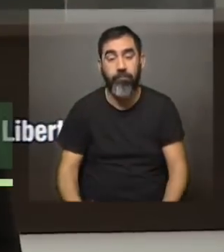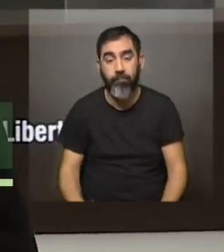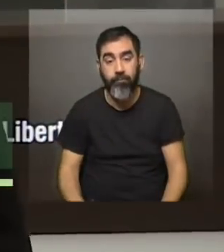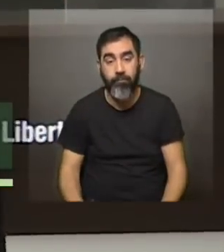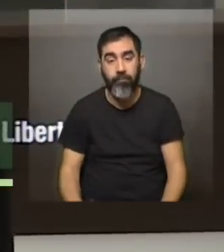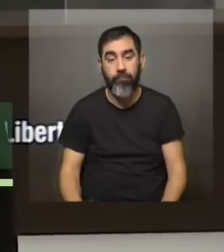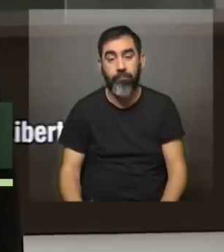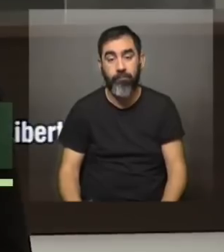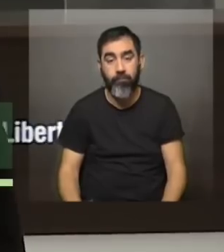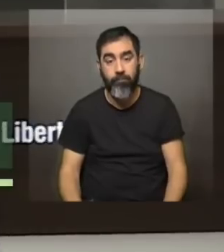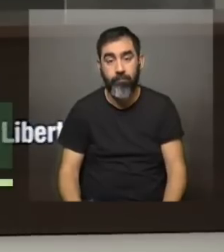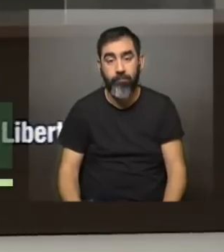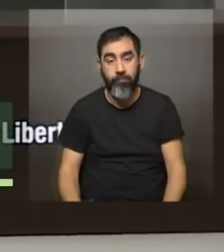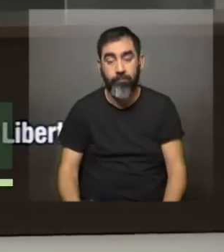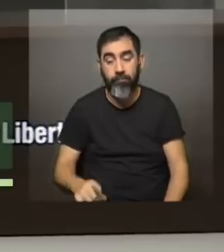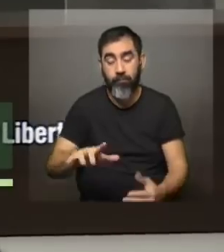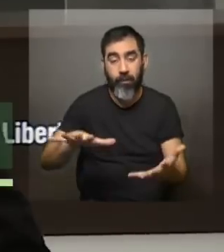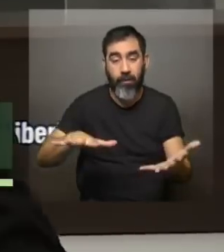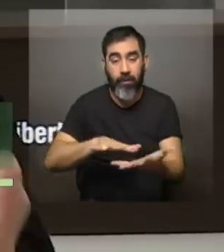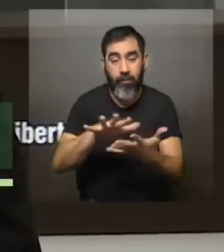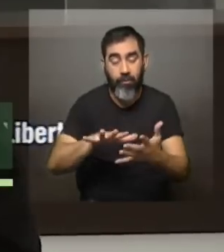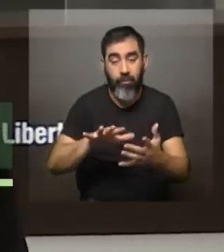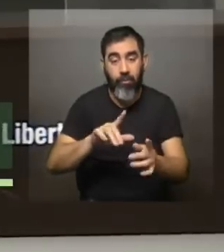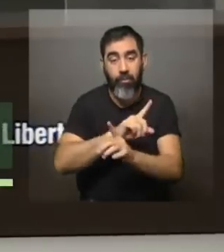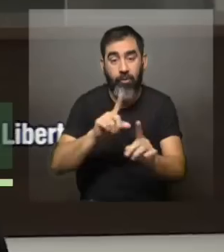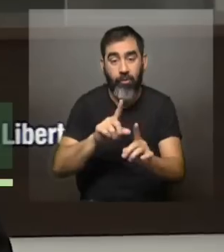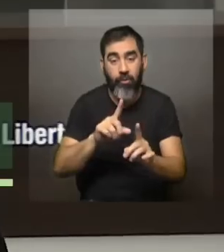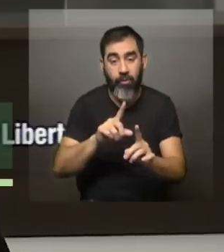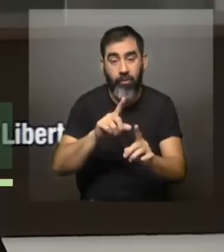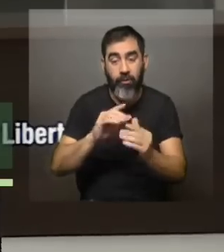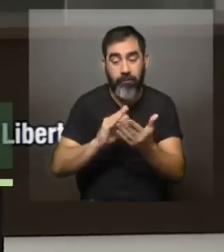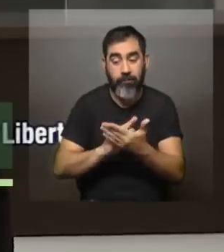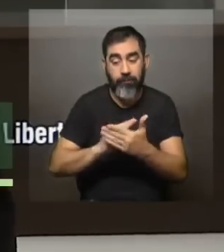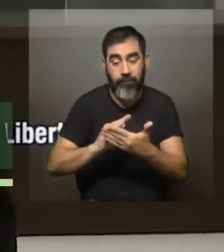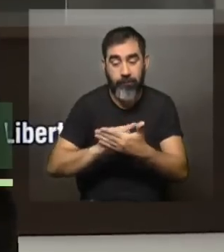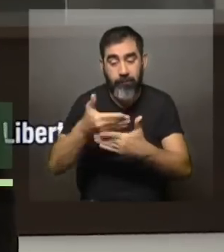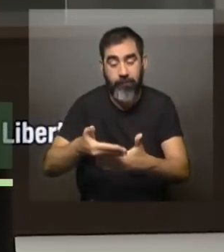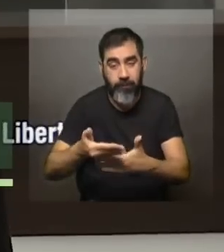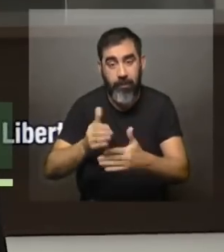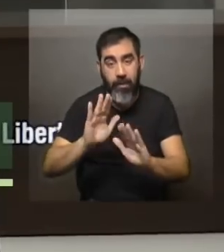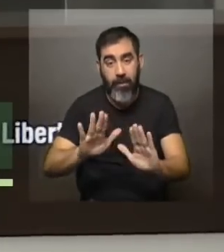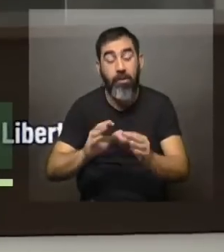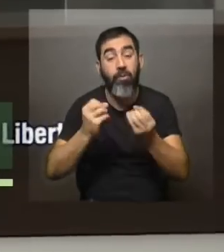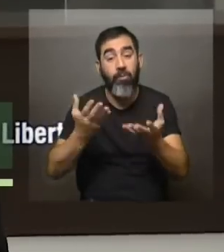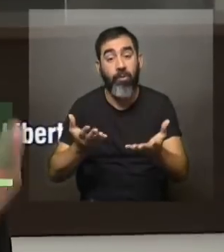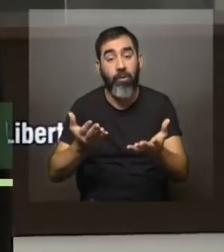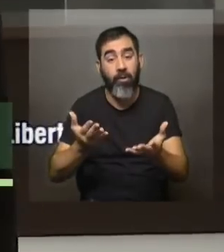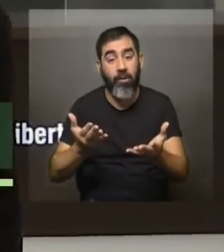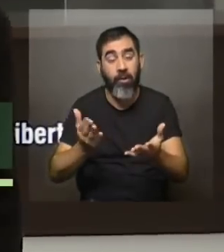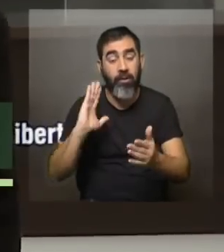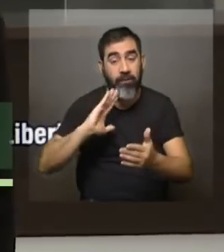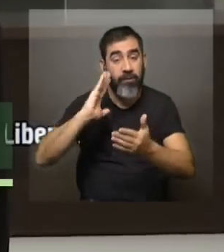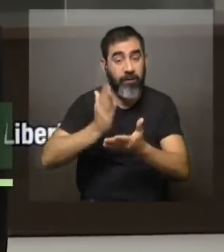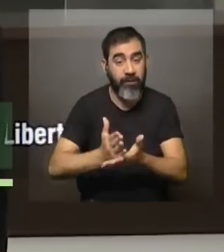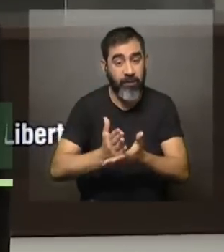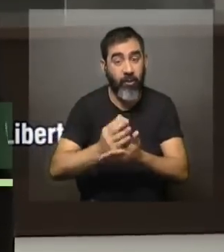se trata de que esa esa situación no llegue ingresar no llega a pasar esa línea del portón porque de lo contrario la pena